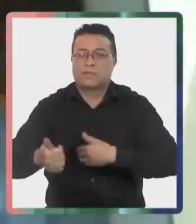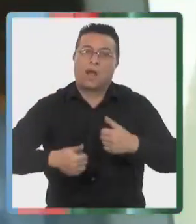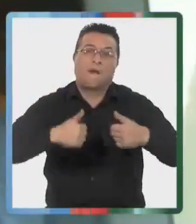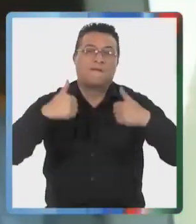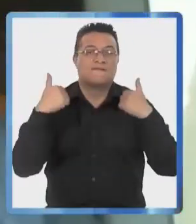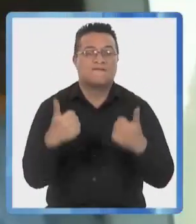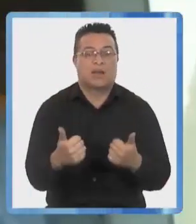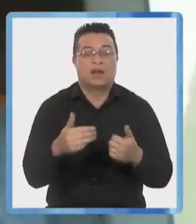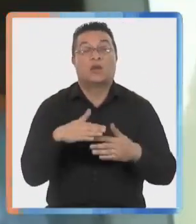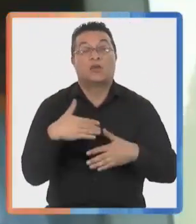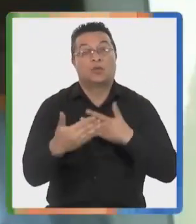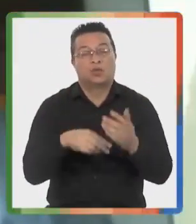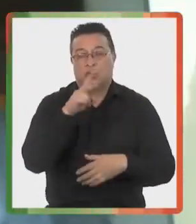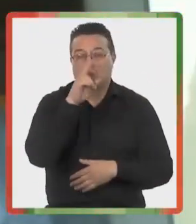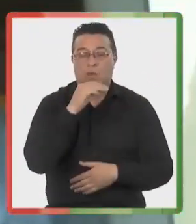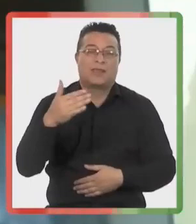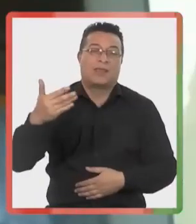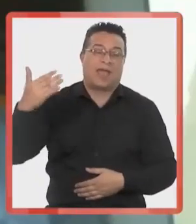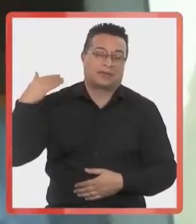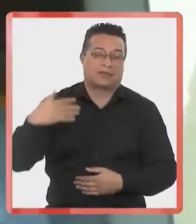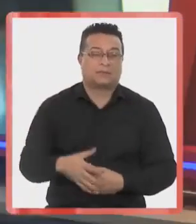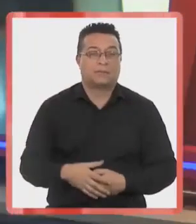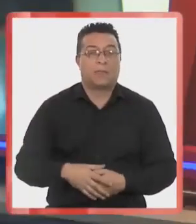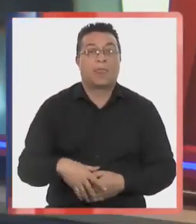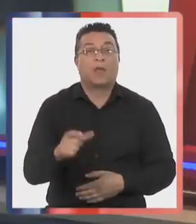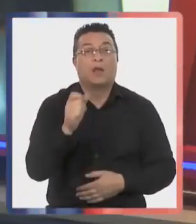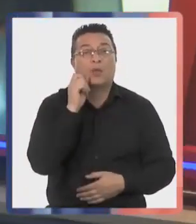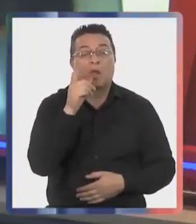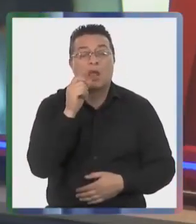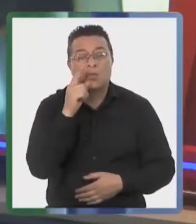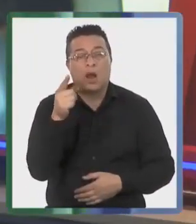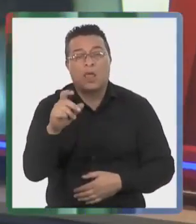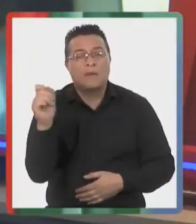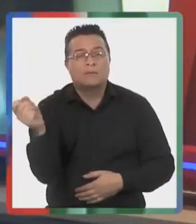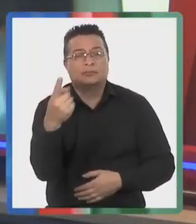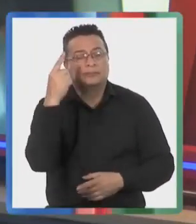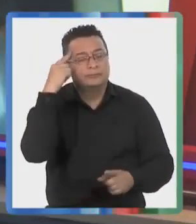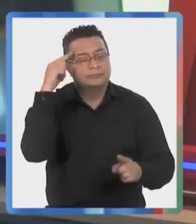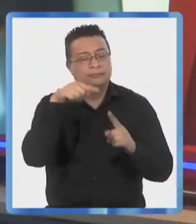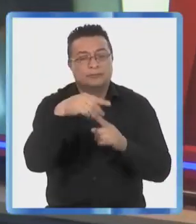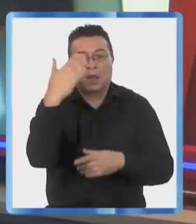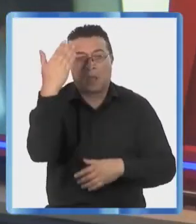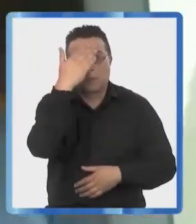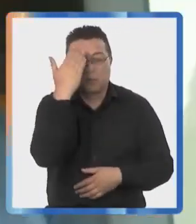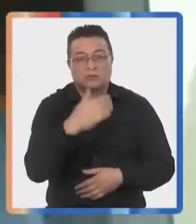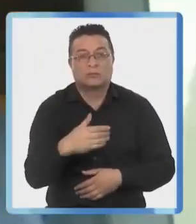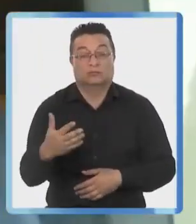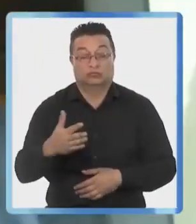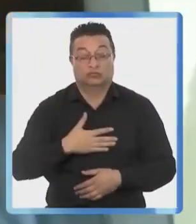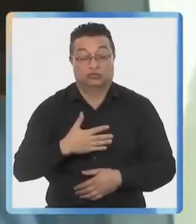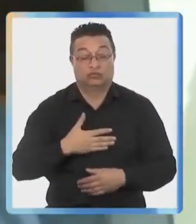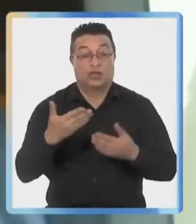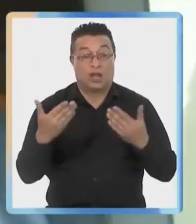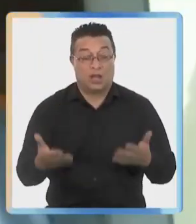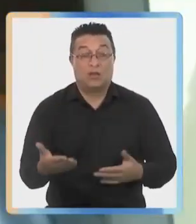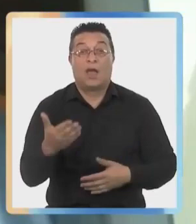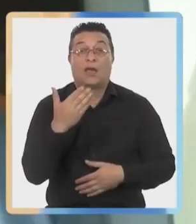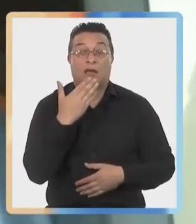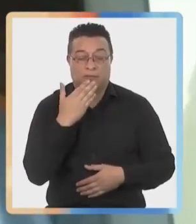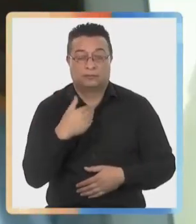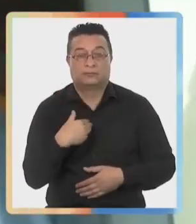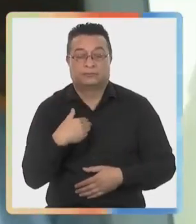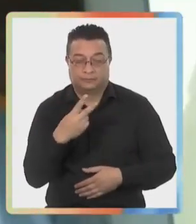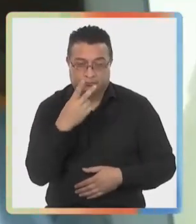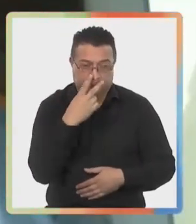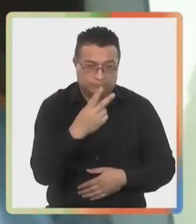bien como ha funcionado en las elecciones anteriores. ¿Cuáles son por estos días sus principales preocupaciones? Yo estoy en este momento más bien